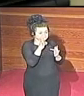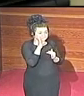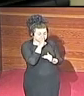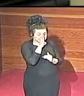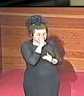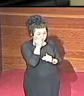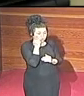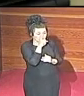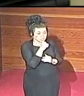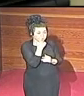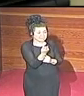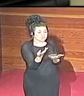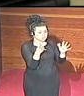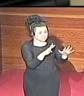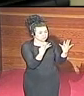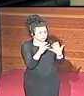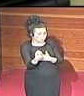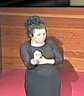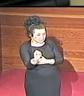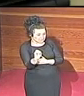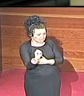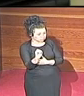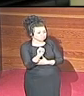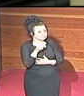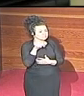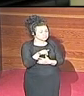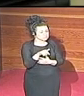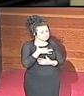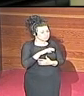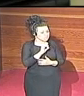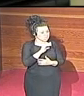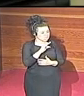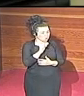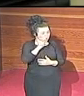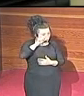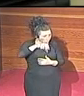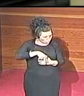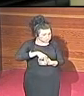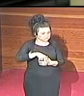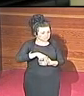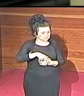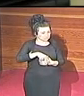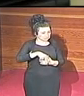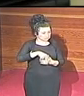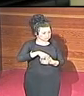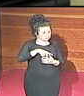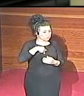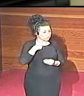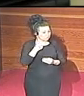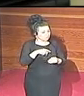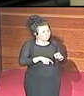la cual la OTAN no daría ni un paso hacia el este, en inglés el famoso not one inch eastward.